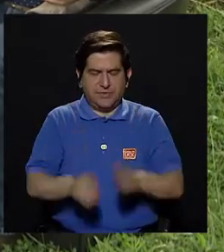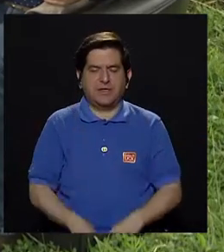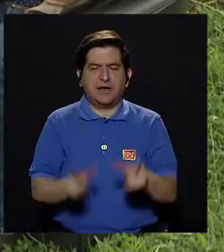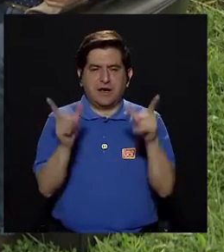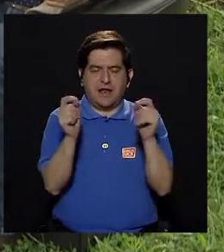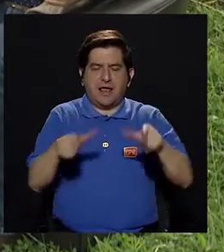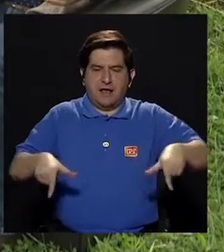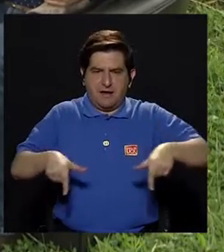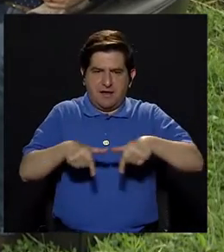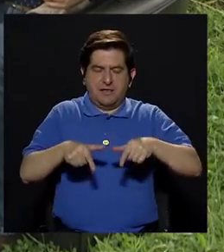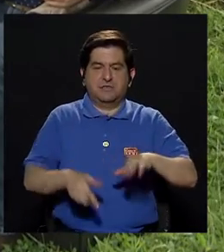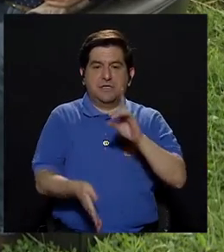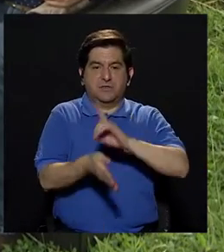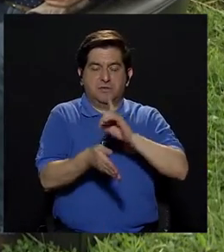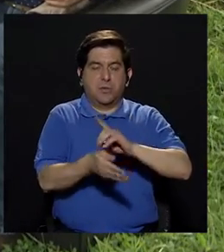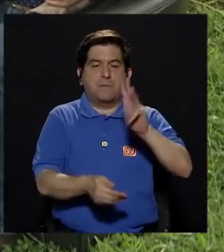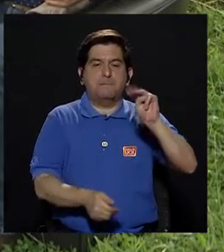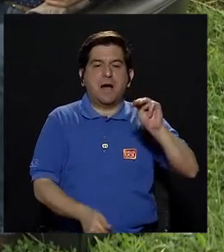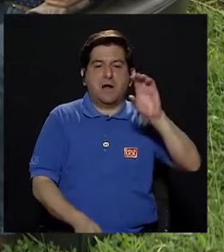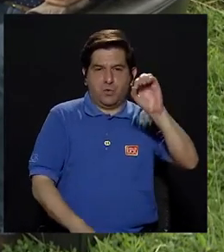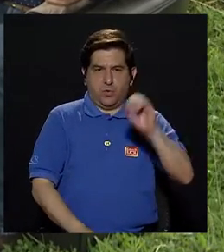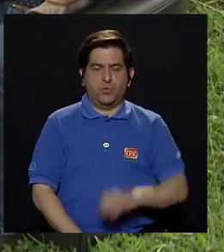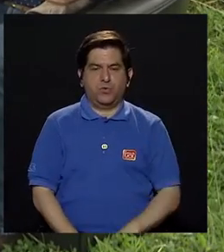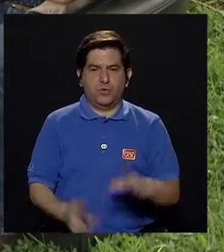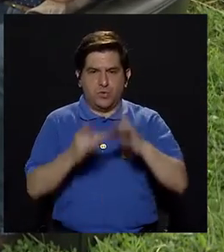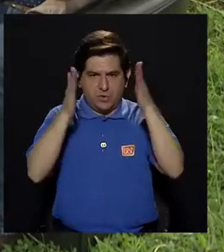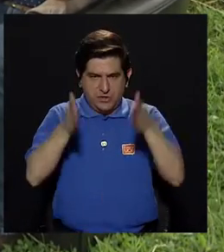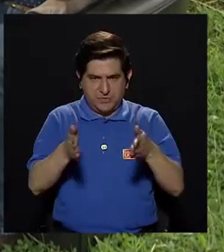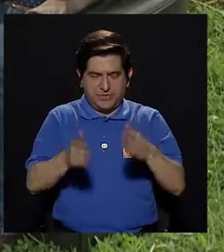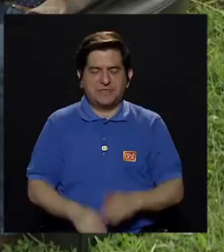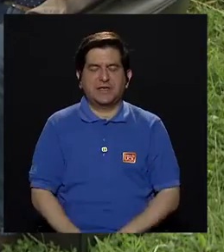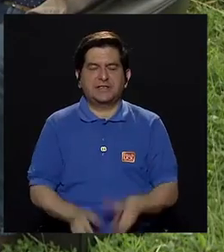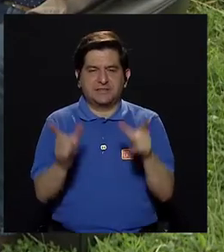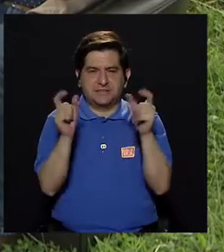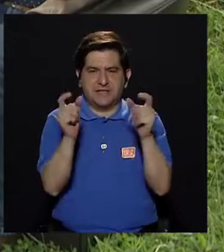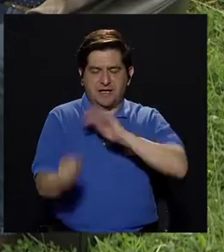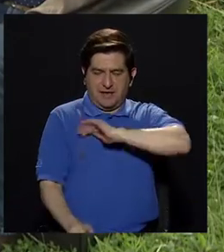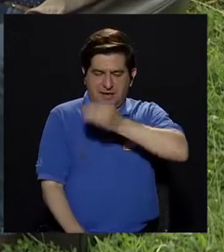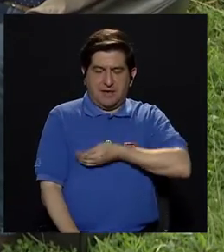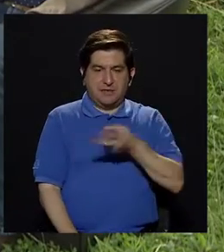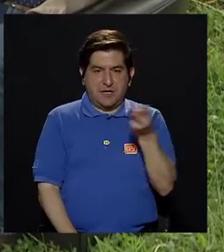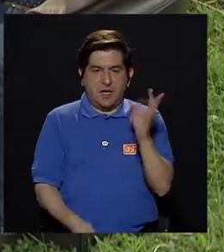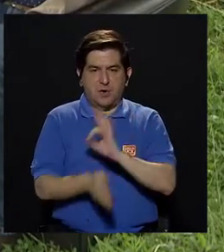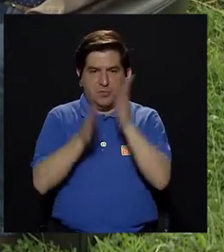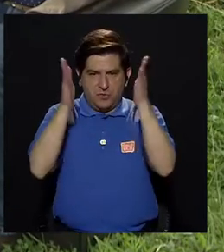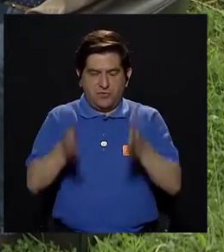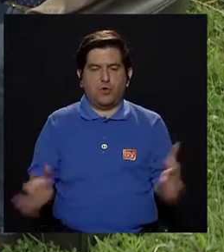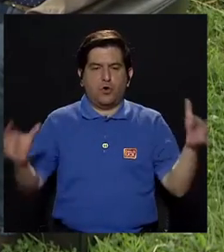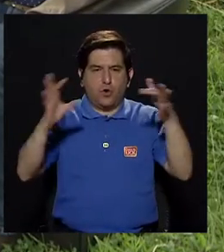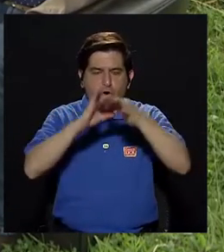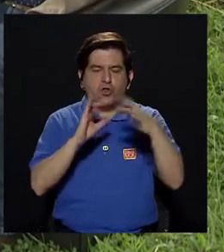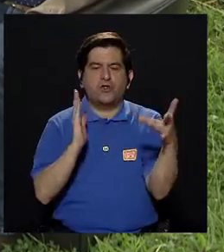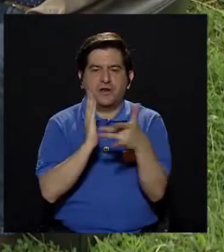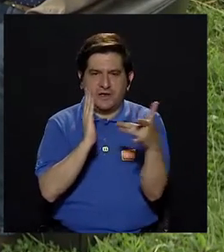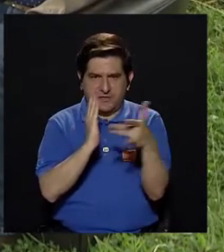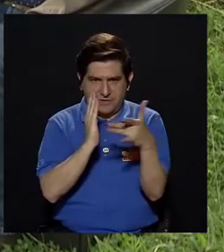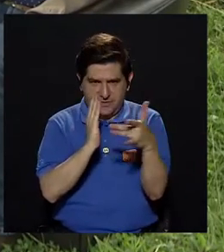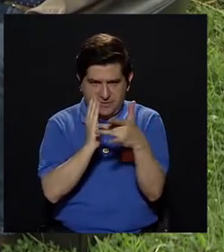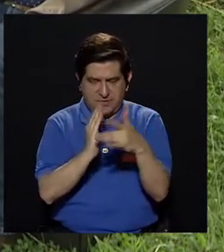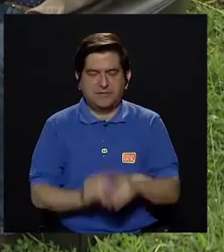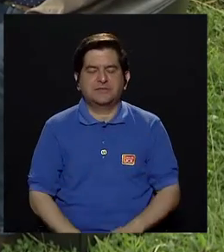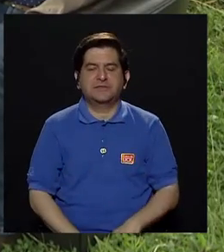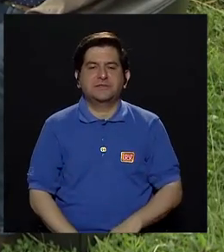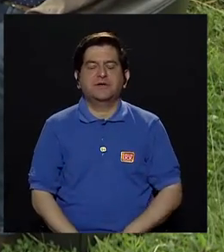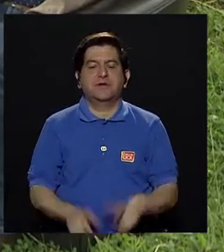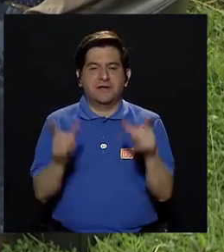especialista en cáncer de cervix, y el doctor Mario Urcullo, quien es especialista en cáncer de mama, ambos funcionarios de la Coordinación Técnica